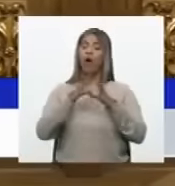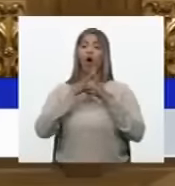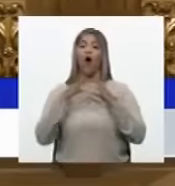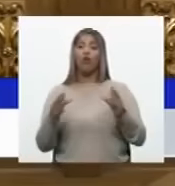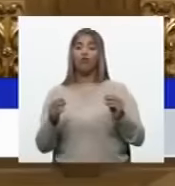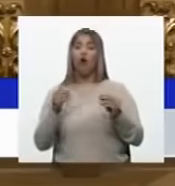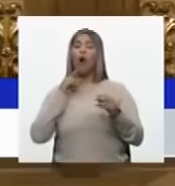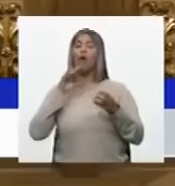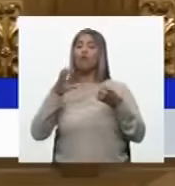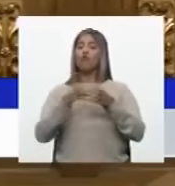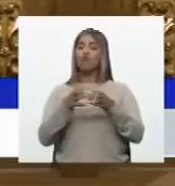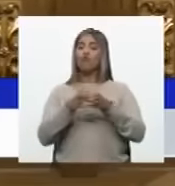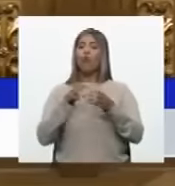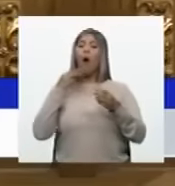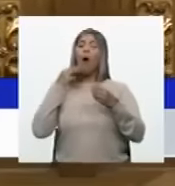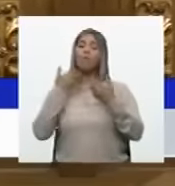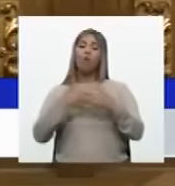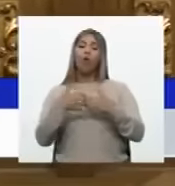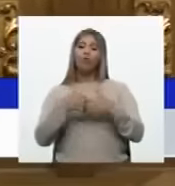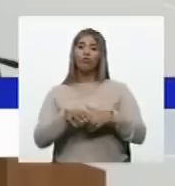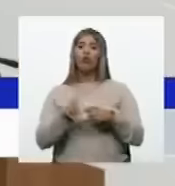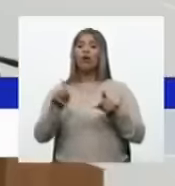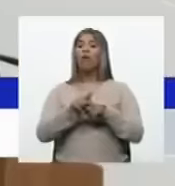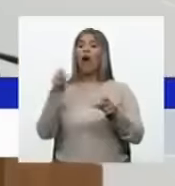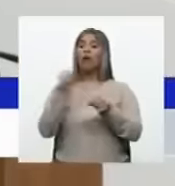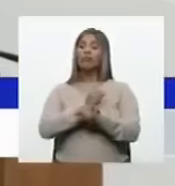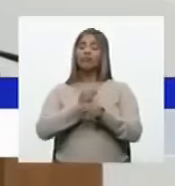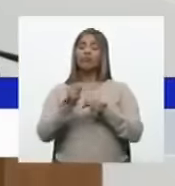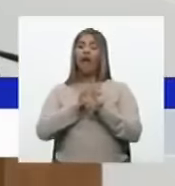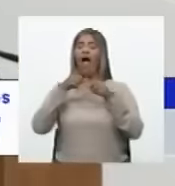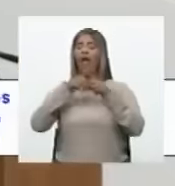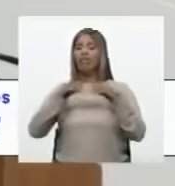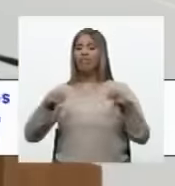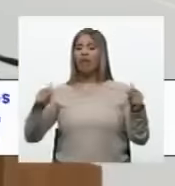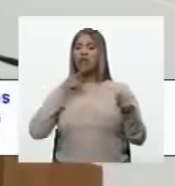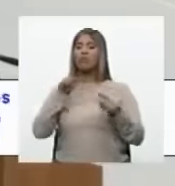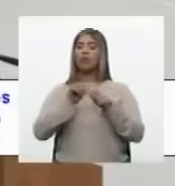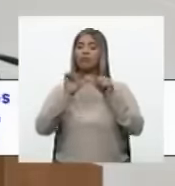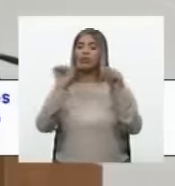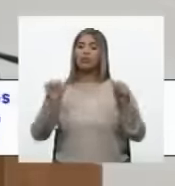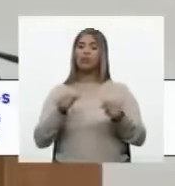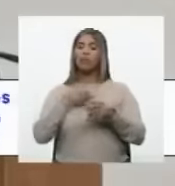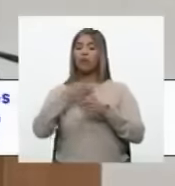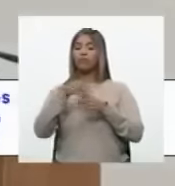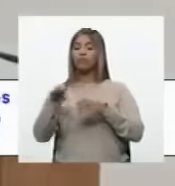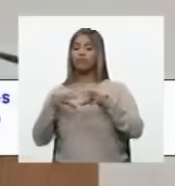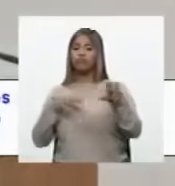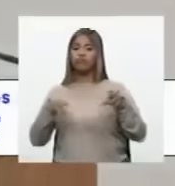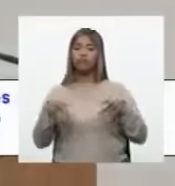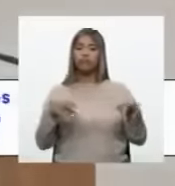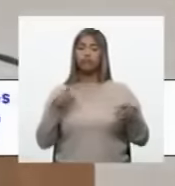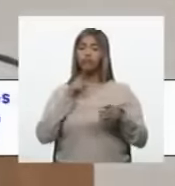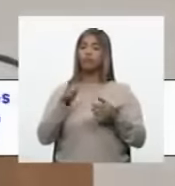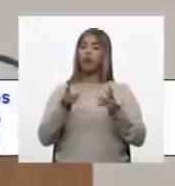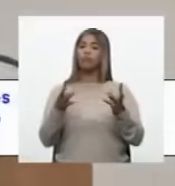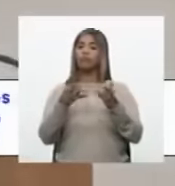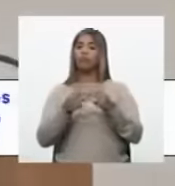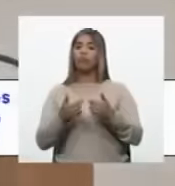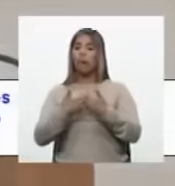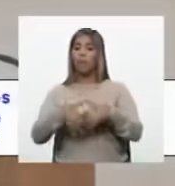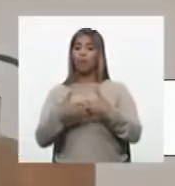la cadena de producción, desde el trabajo de la tierra hasta el sistema de distribución y consumo de los